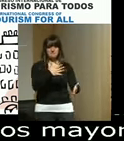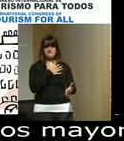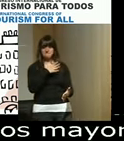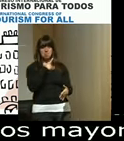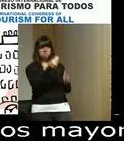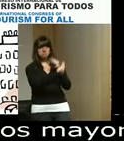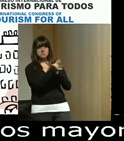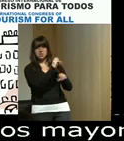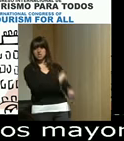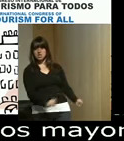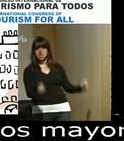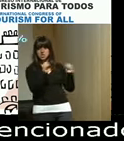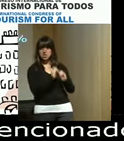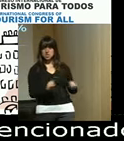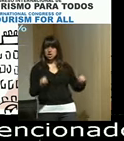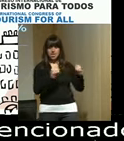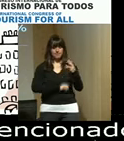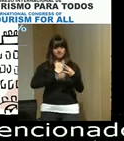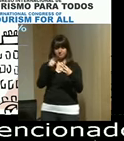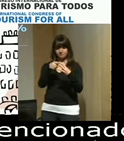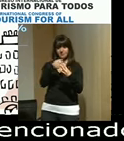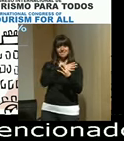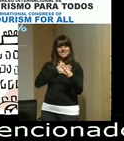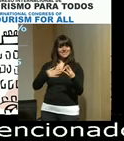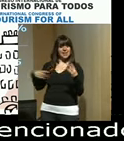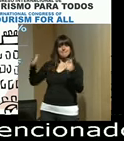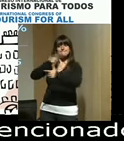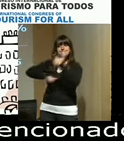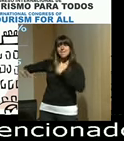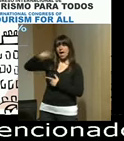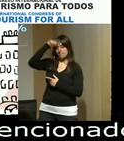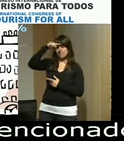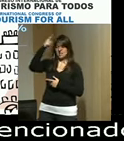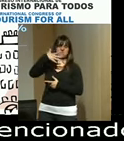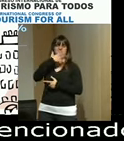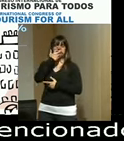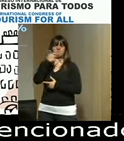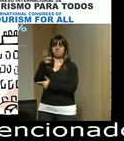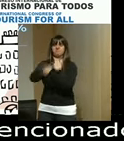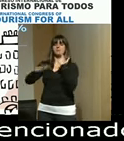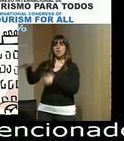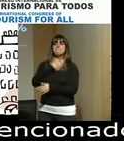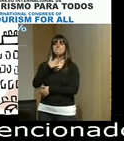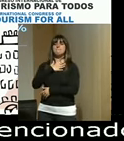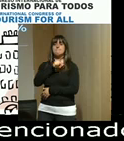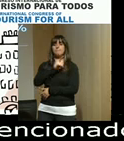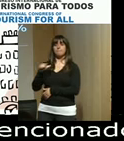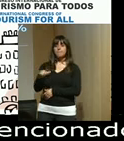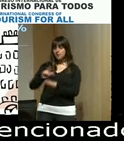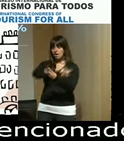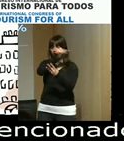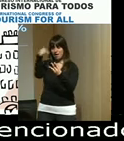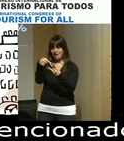por los viajes culturales y prefiere viajar por cuenta propia, fuera de viajes organizados, mientras que el colectivo de la tercera